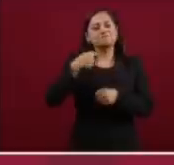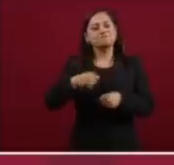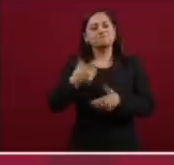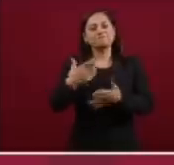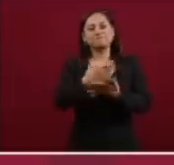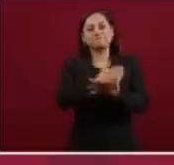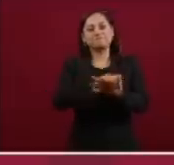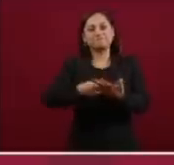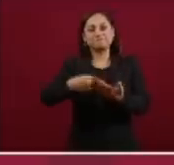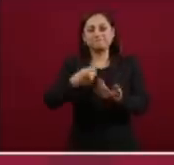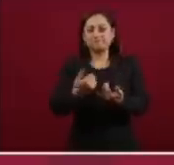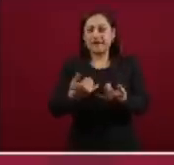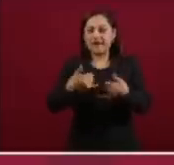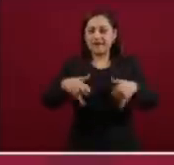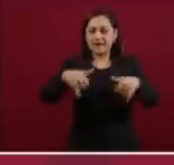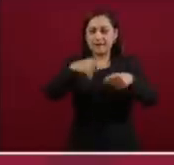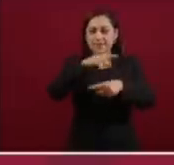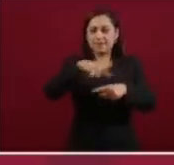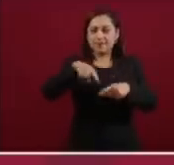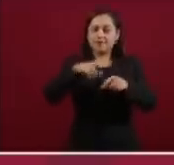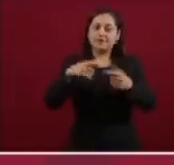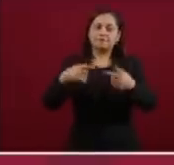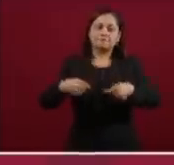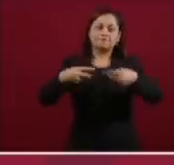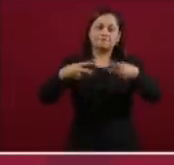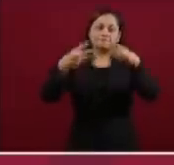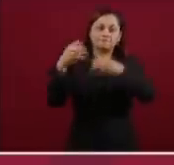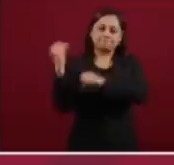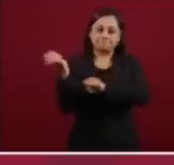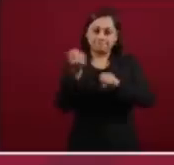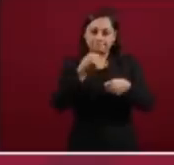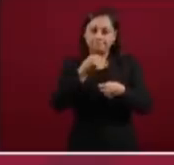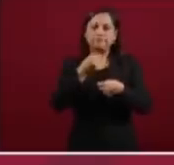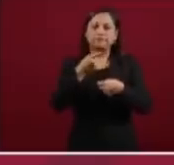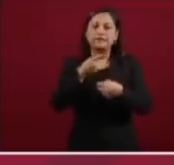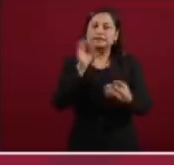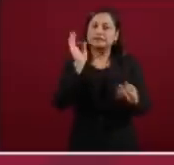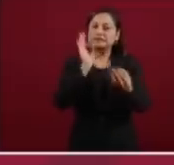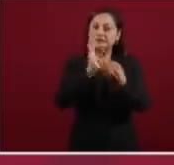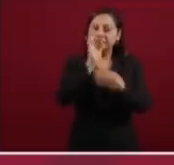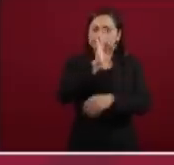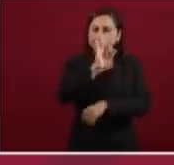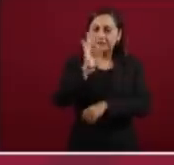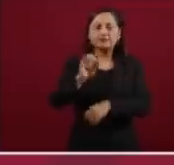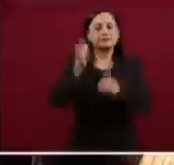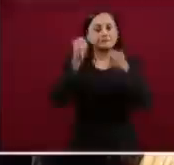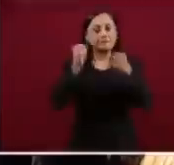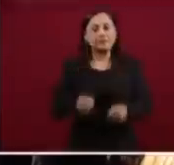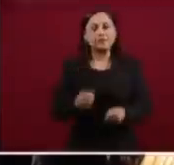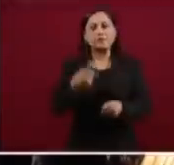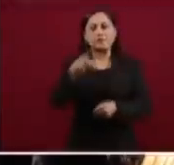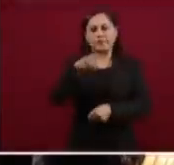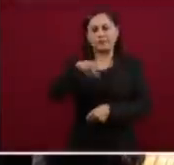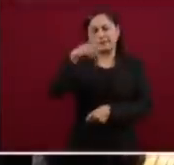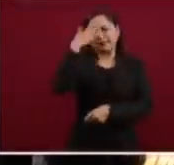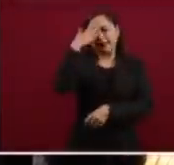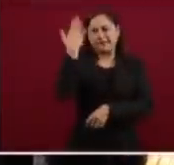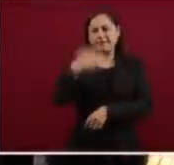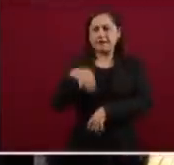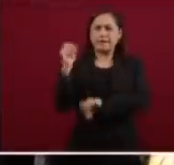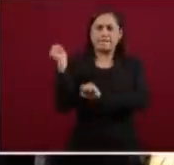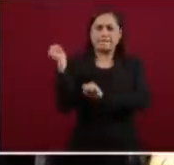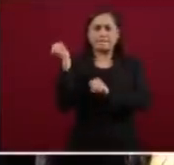además que todavía falta en el béisbol e no se acaba